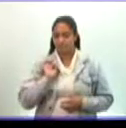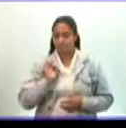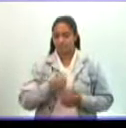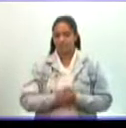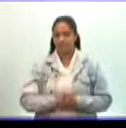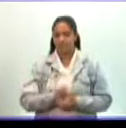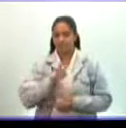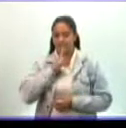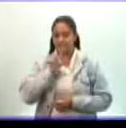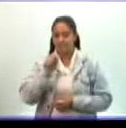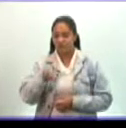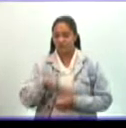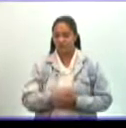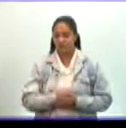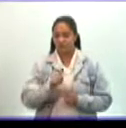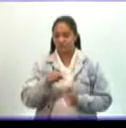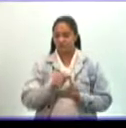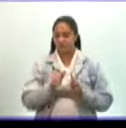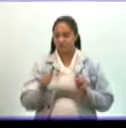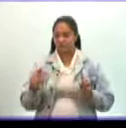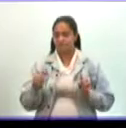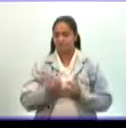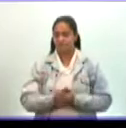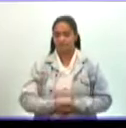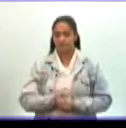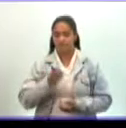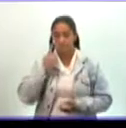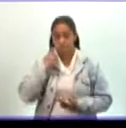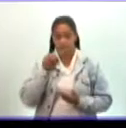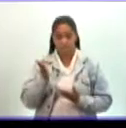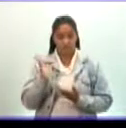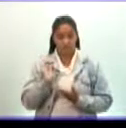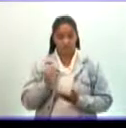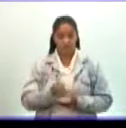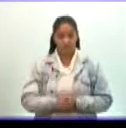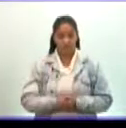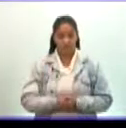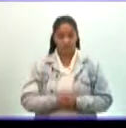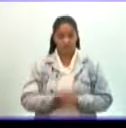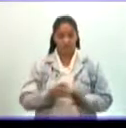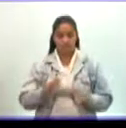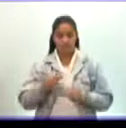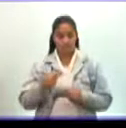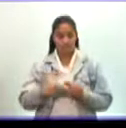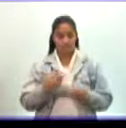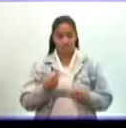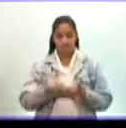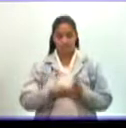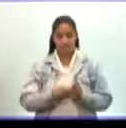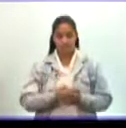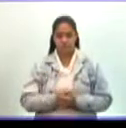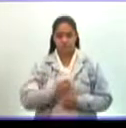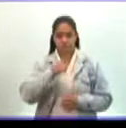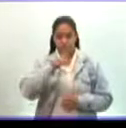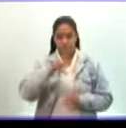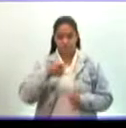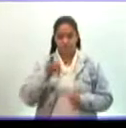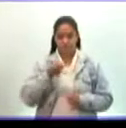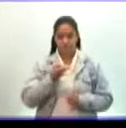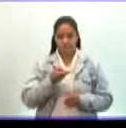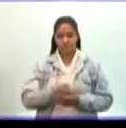longitud de este segmento. Observa que efectúe el producto del miembro izquierdo de esta